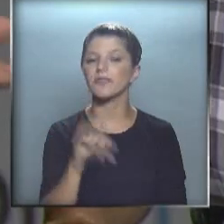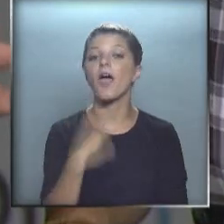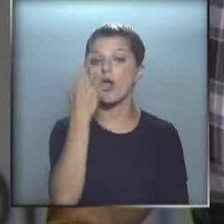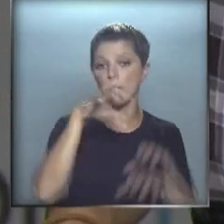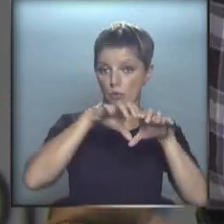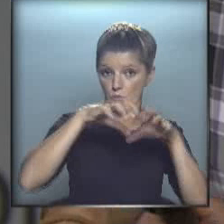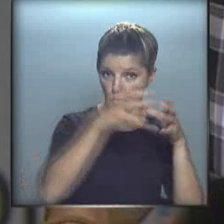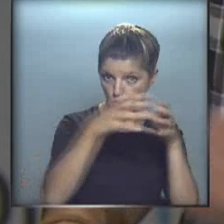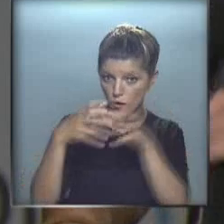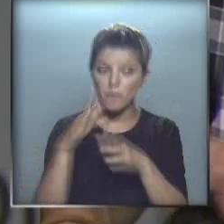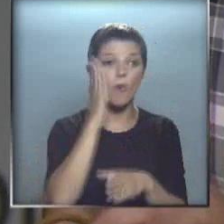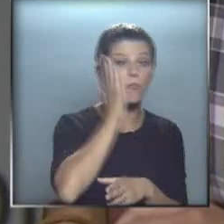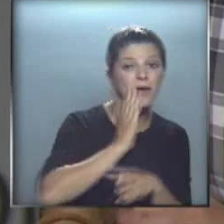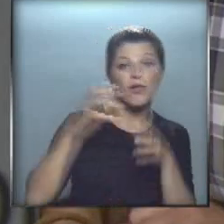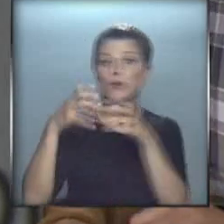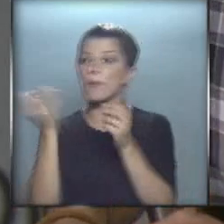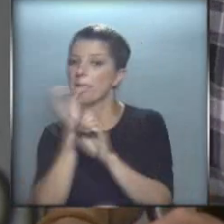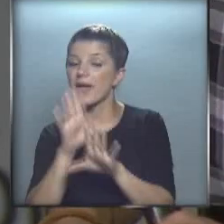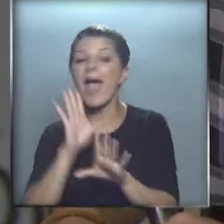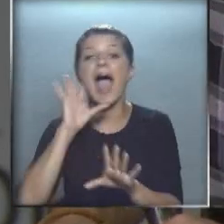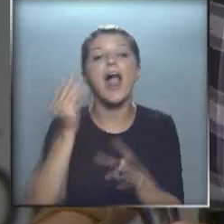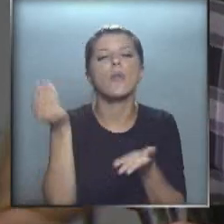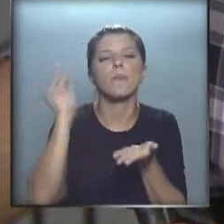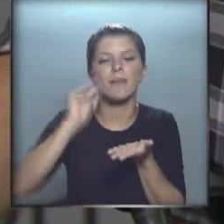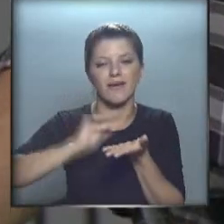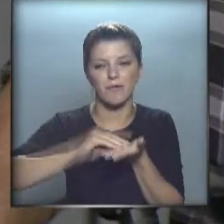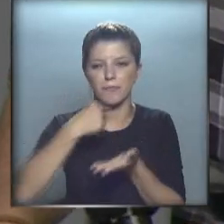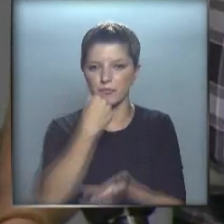los malos. Los buenos y los malos. Como en toda historia. ¿Algo más para preguntar?